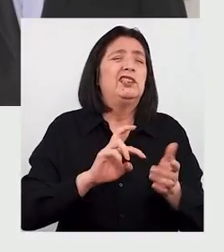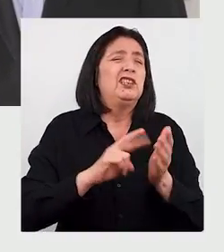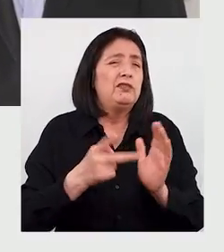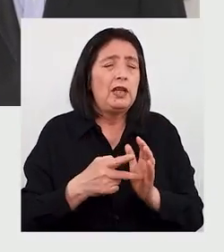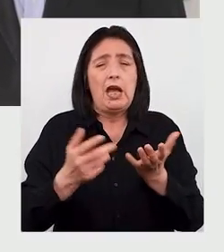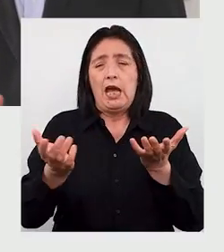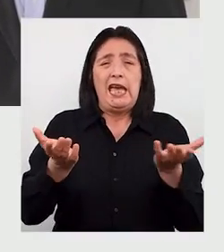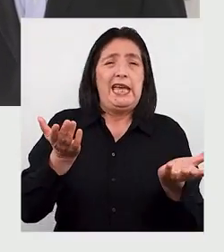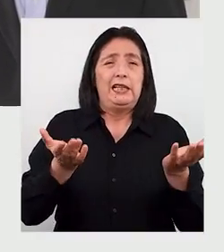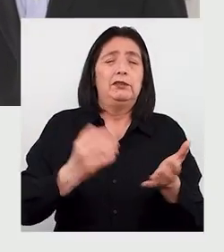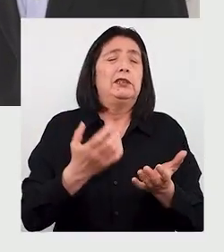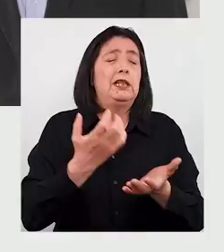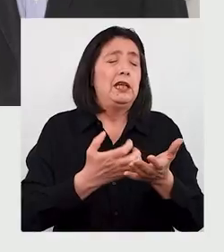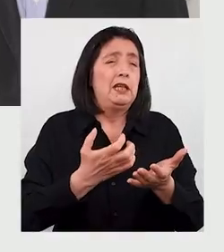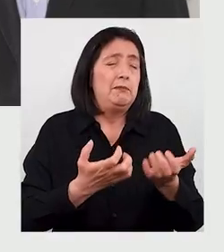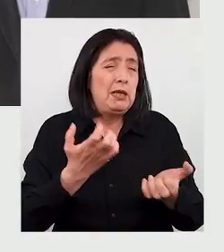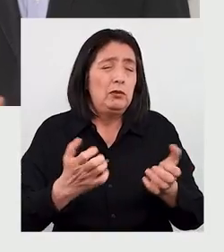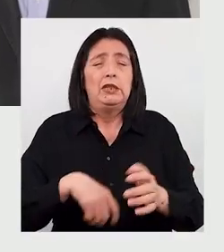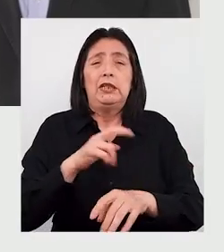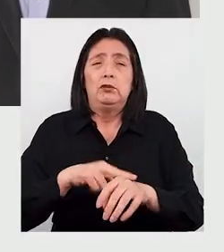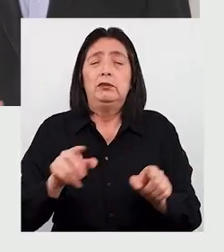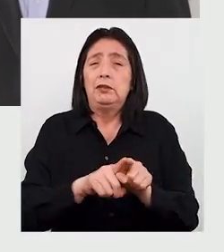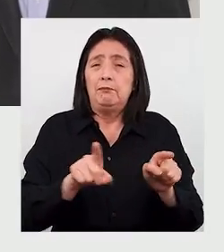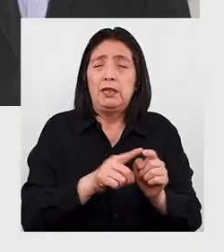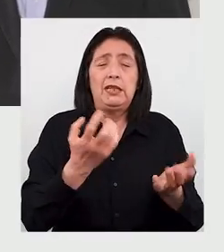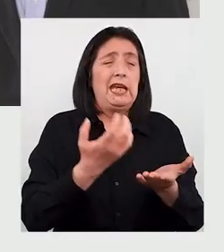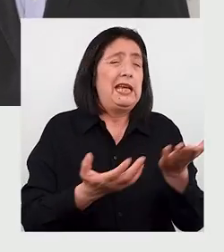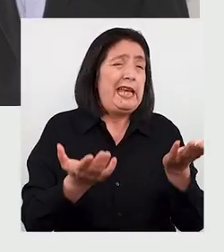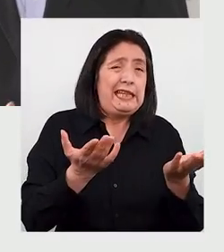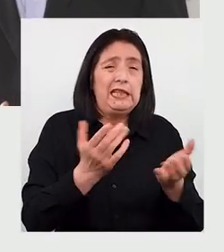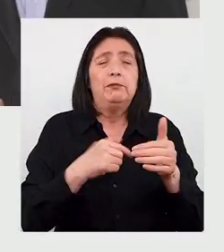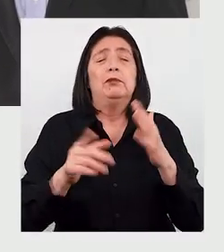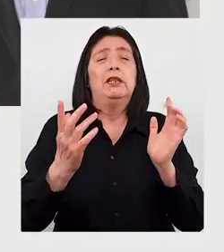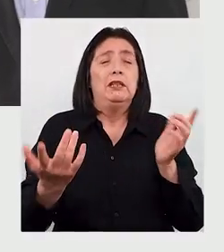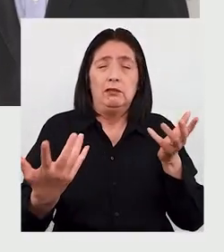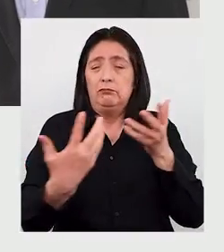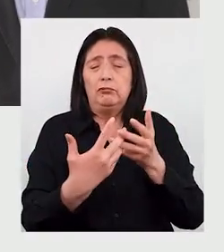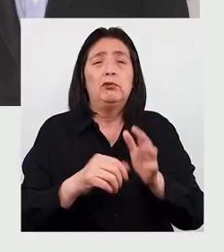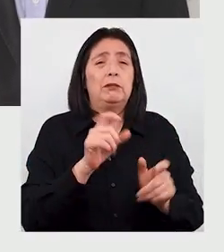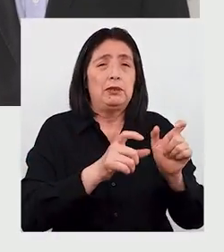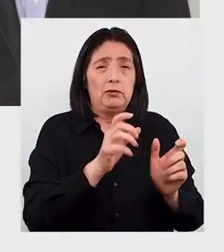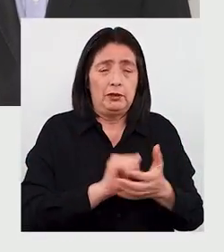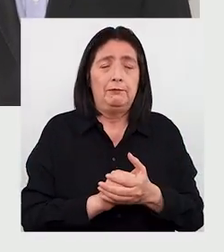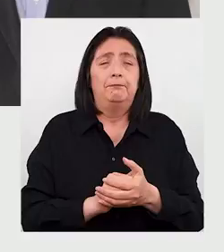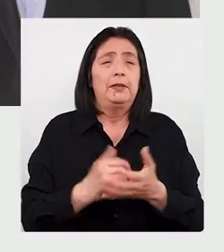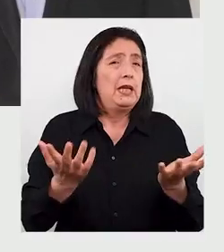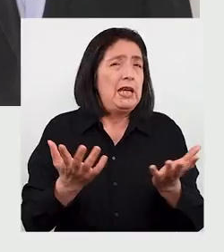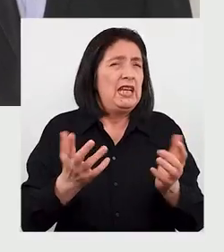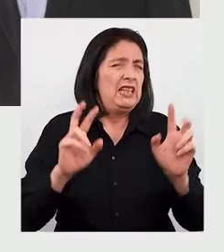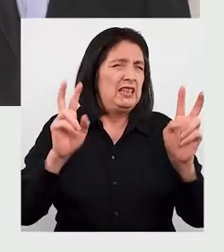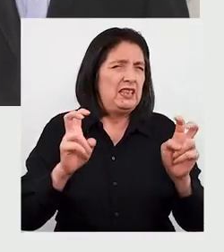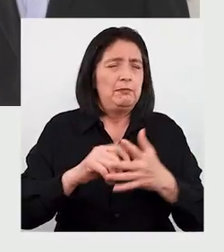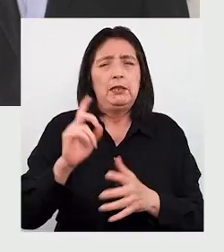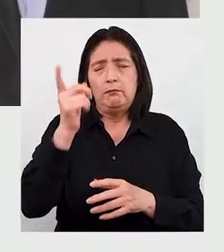equilibrio entre los elementos de la naturaleza, así como el equilibrio que debe haber en la relación con la sociedad. En